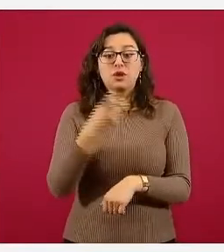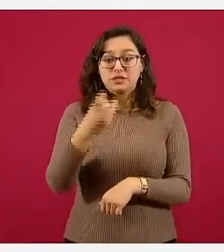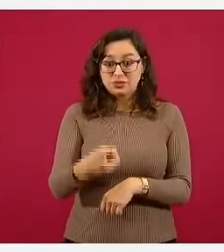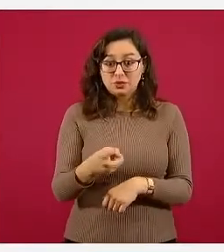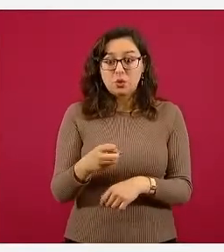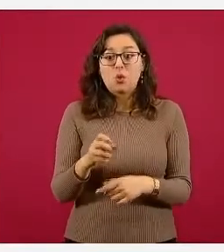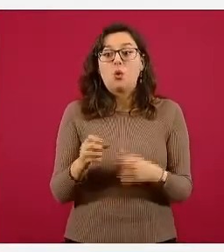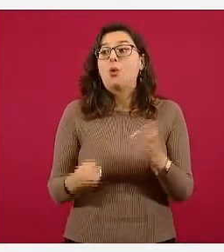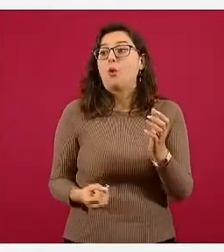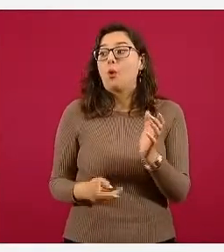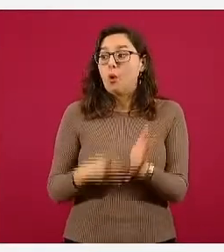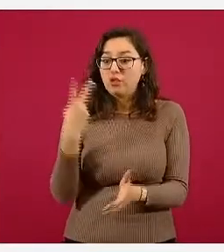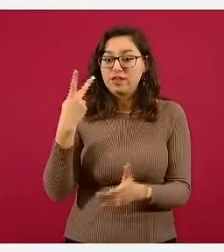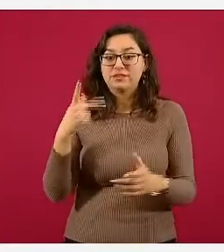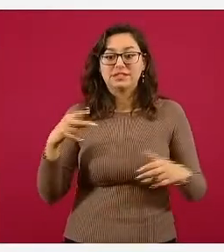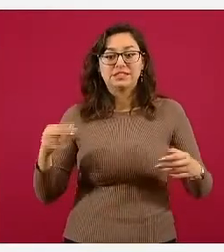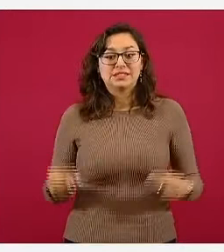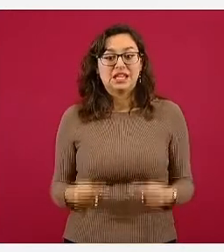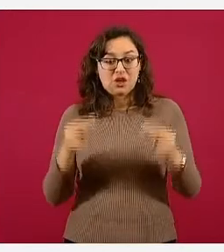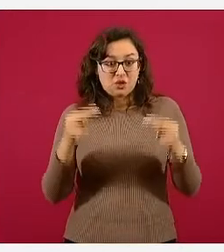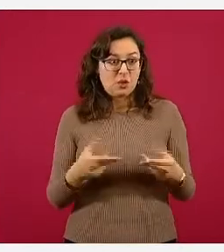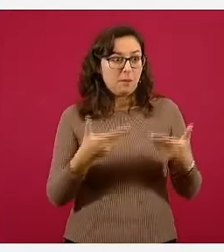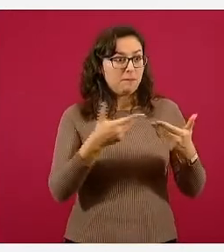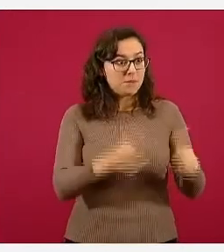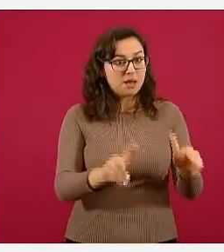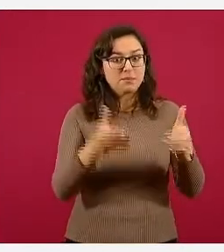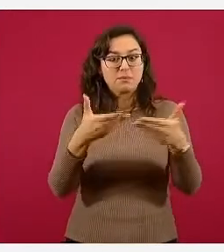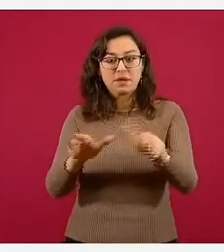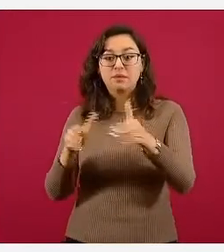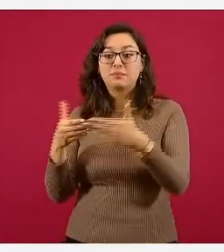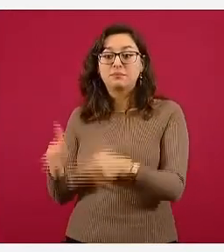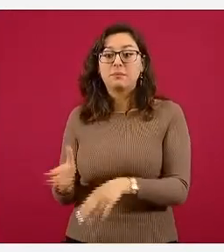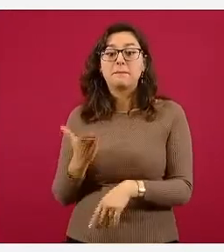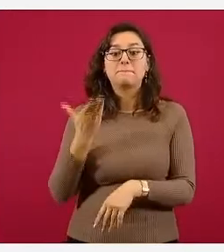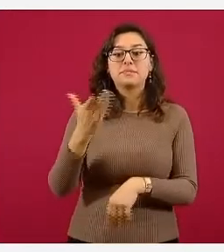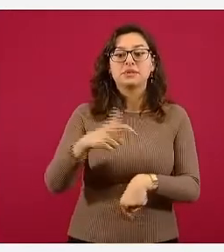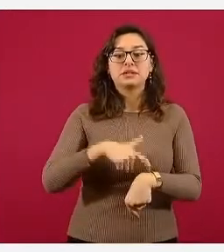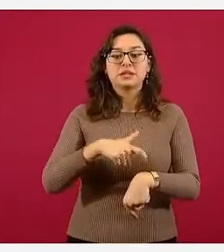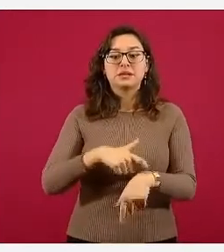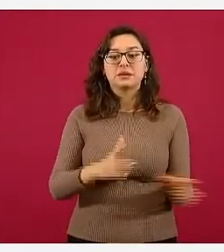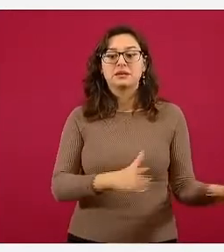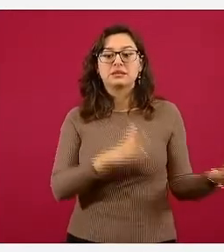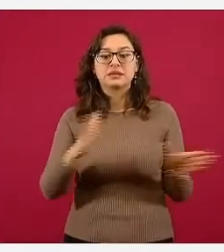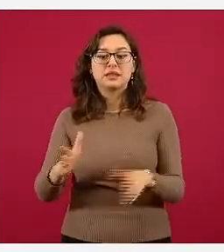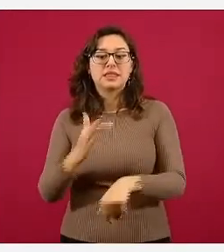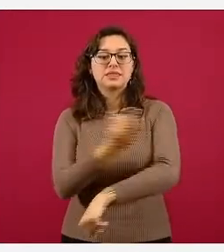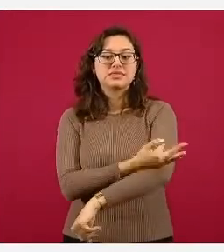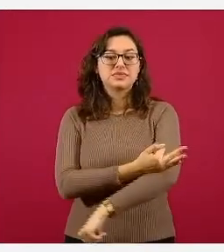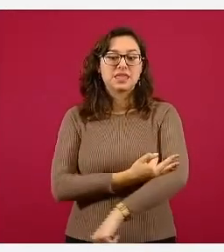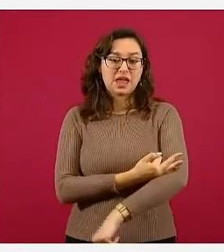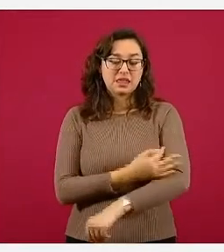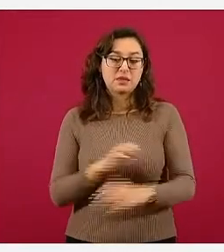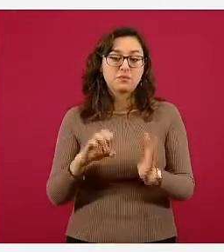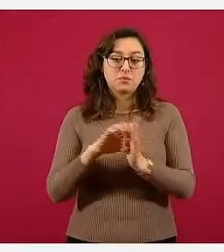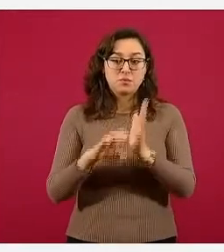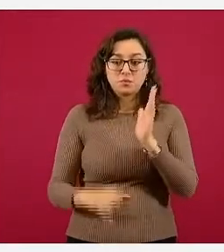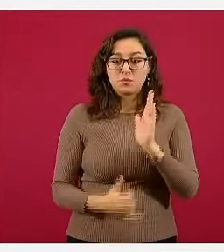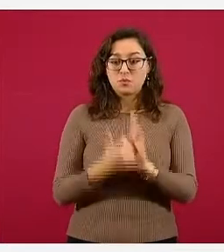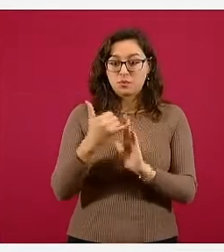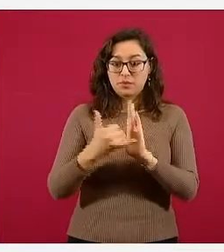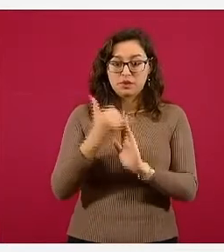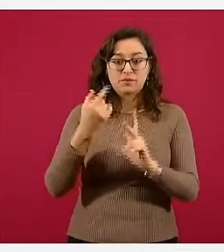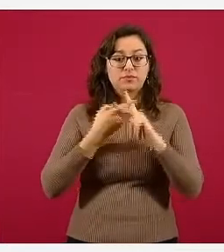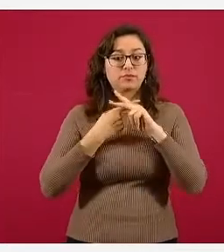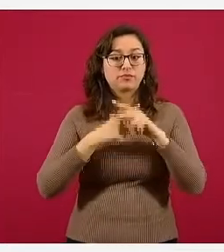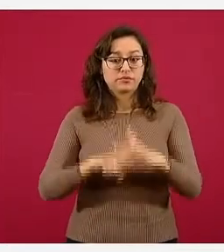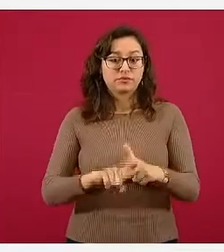abriendo otros negocios a la nueva normalidad, lo que les pedimos a estos negocios es que abrieran más tarde. por ejemplo, que el sector de la construcción empezara